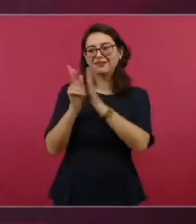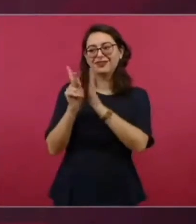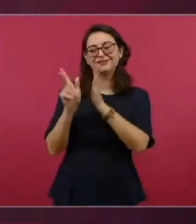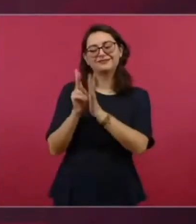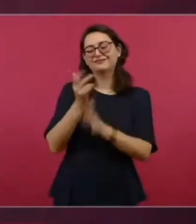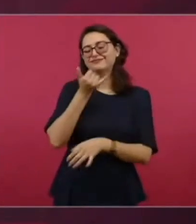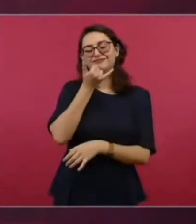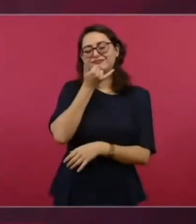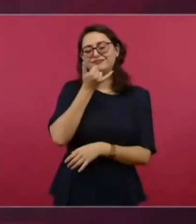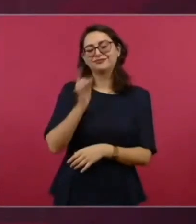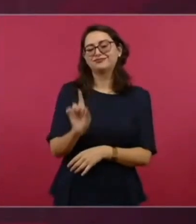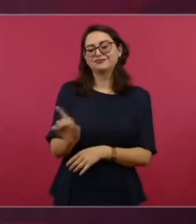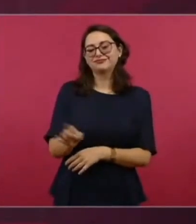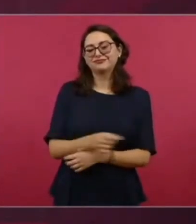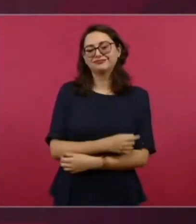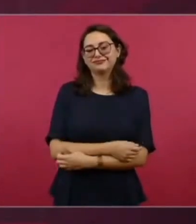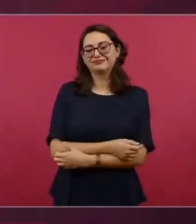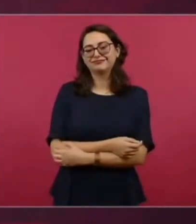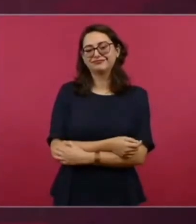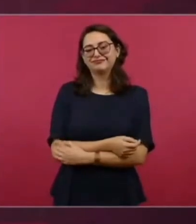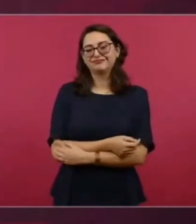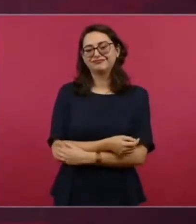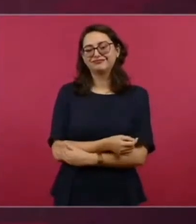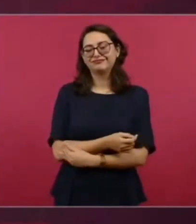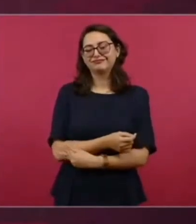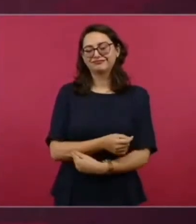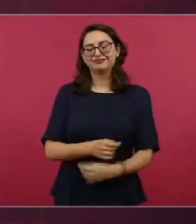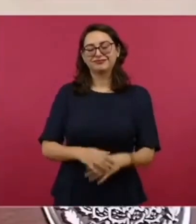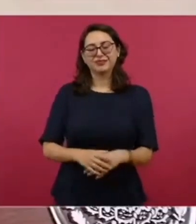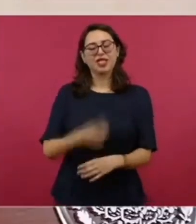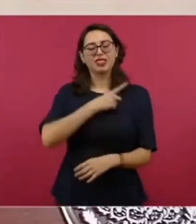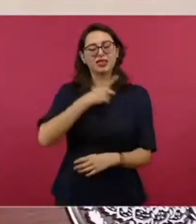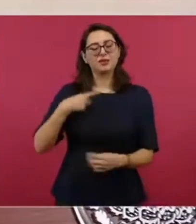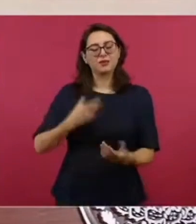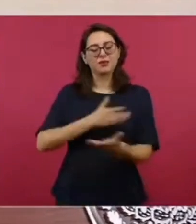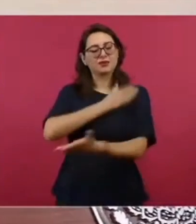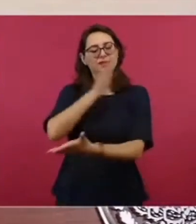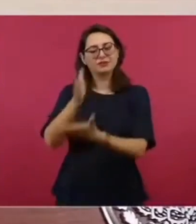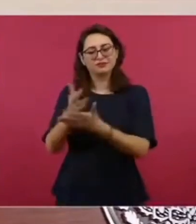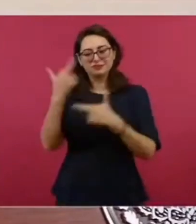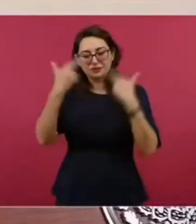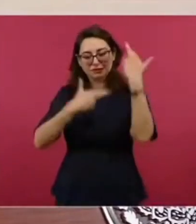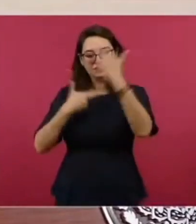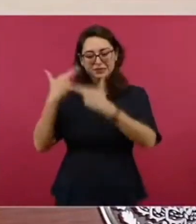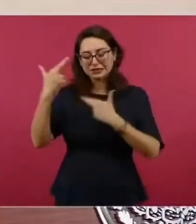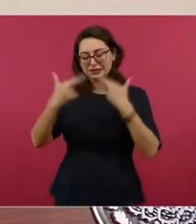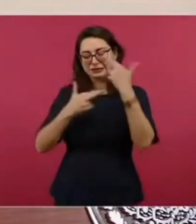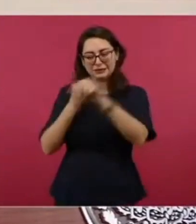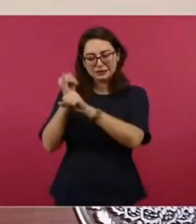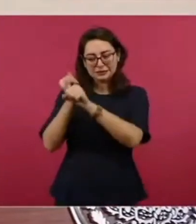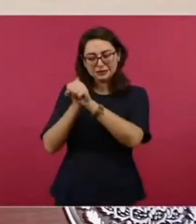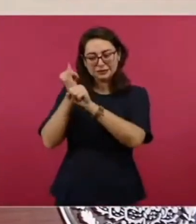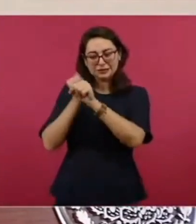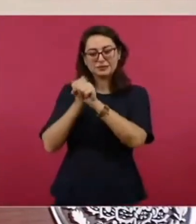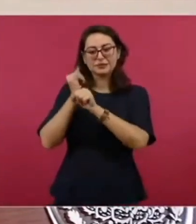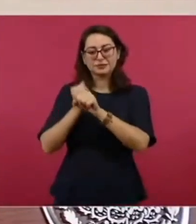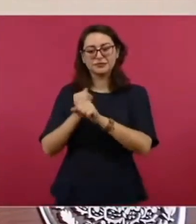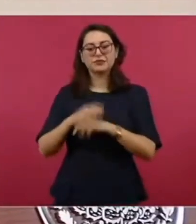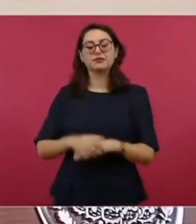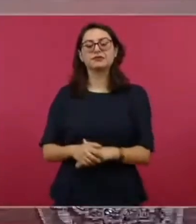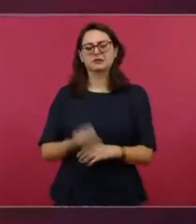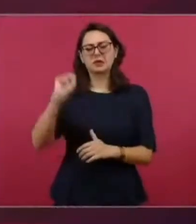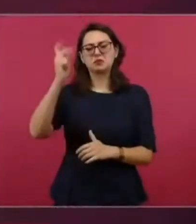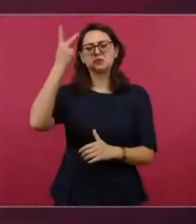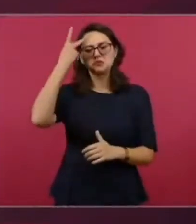con todo respeto y eso que allá en San Luis son bastante objetivos